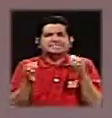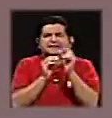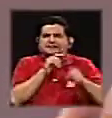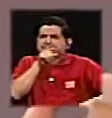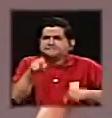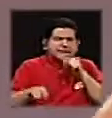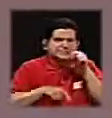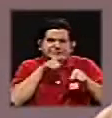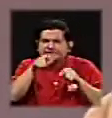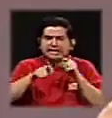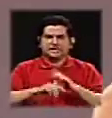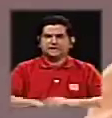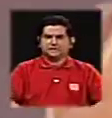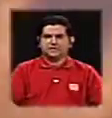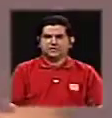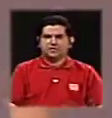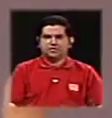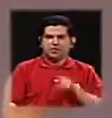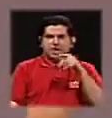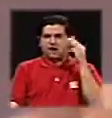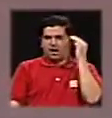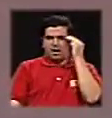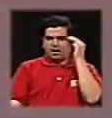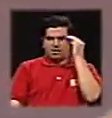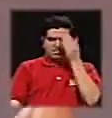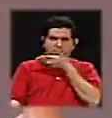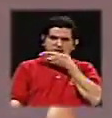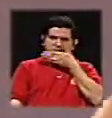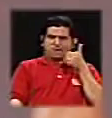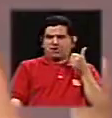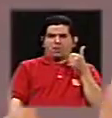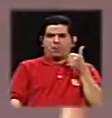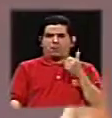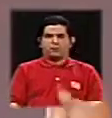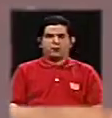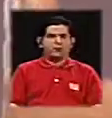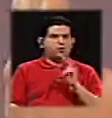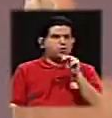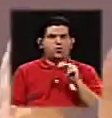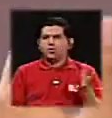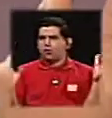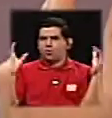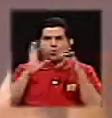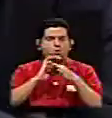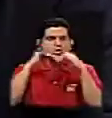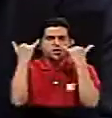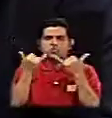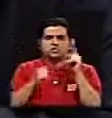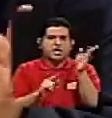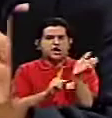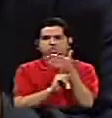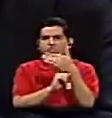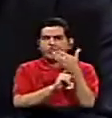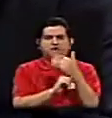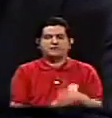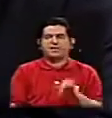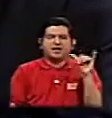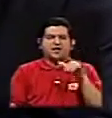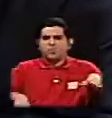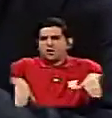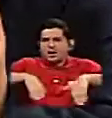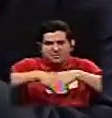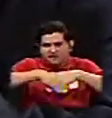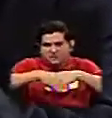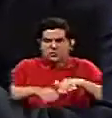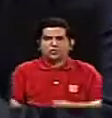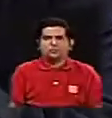crítico, que medita mejor, que no se casa con una bandera a muerte?